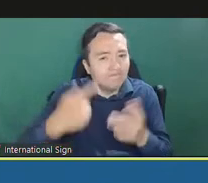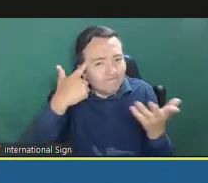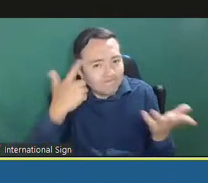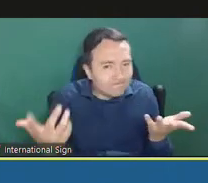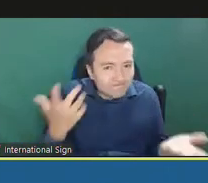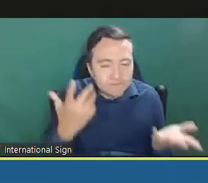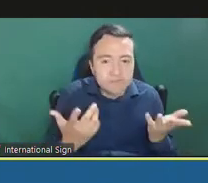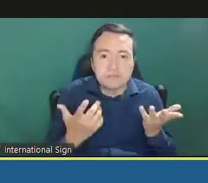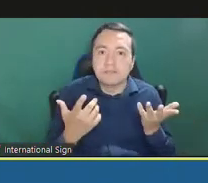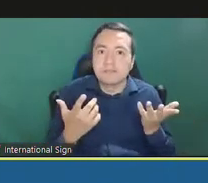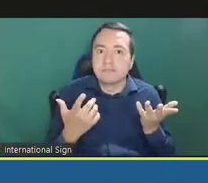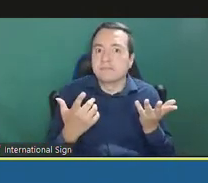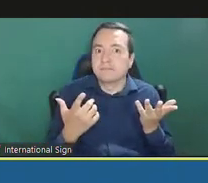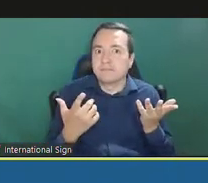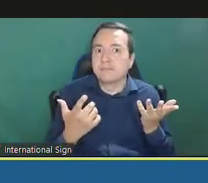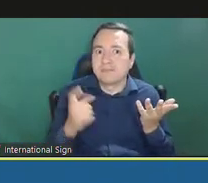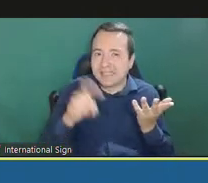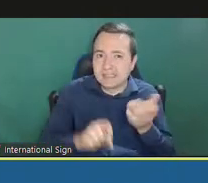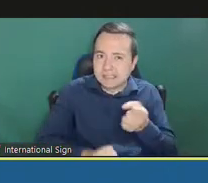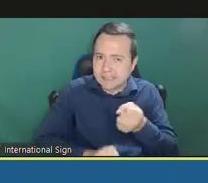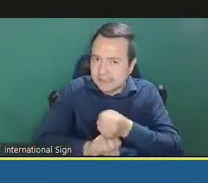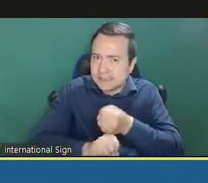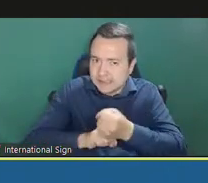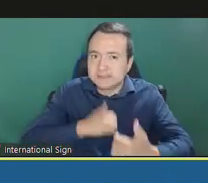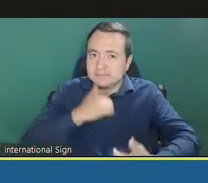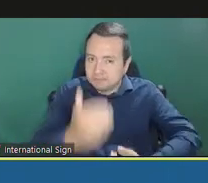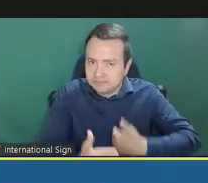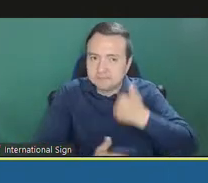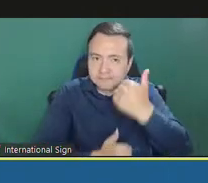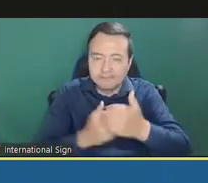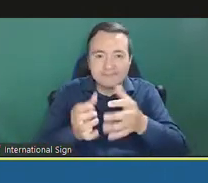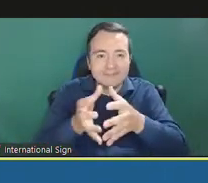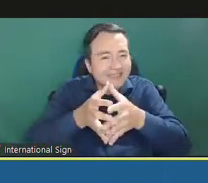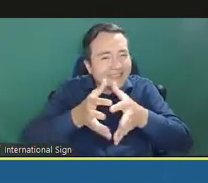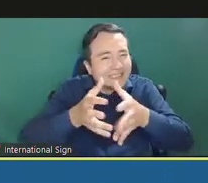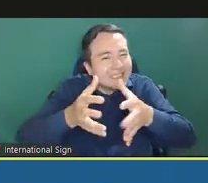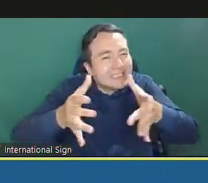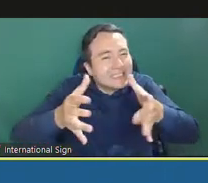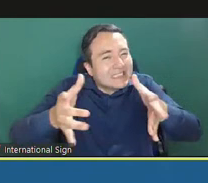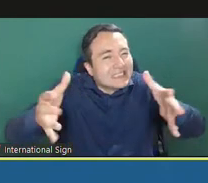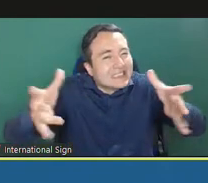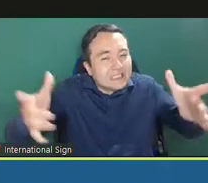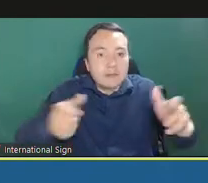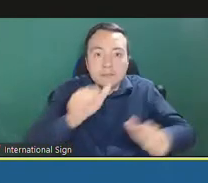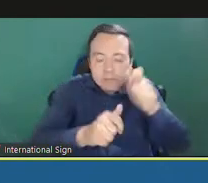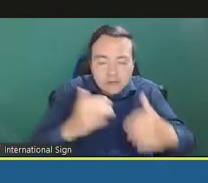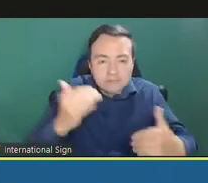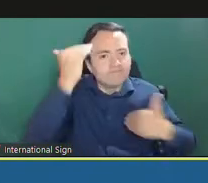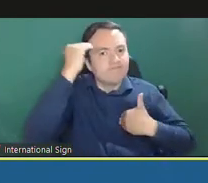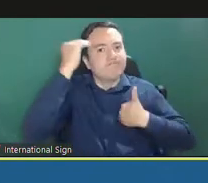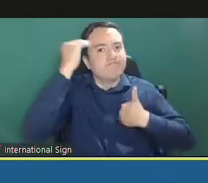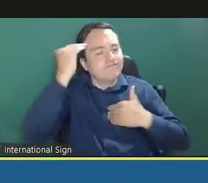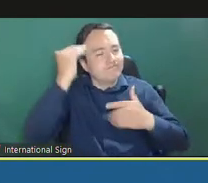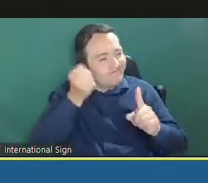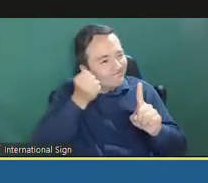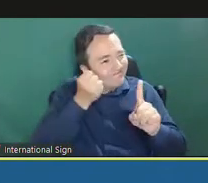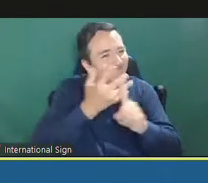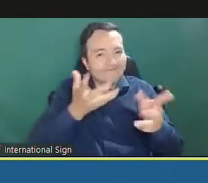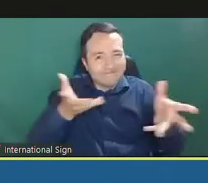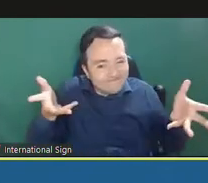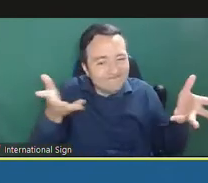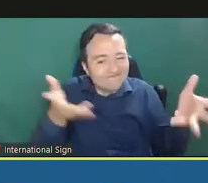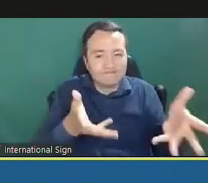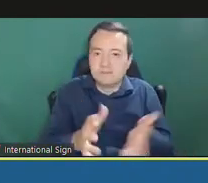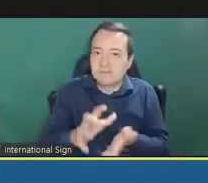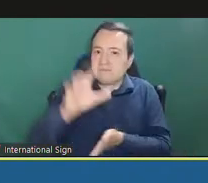pueden apalancar aún más para aumentar el impacto para reducir el consumo de bebidas saludables en pro de la salud